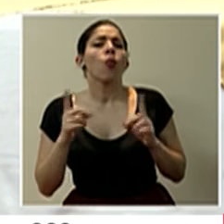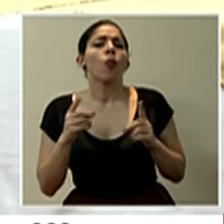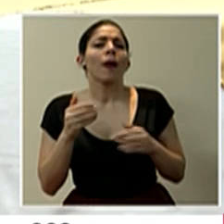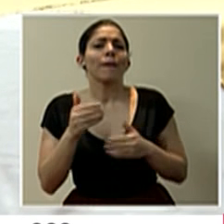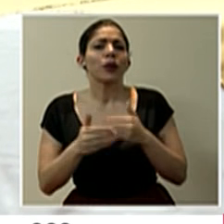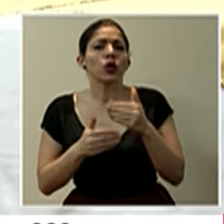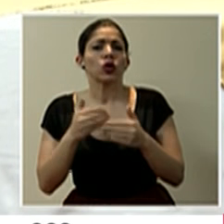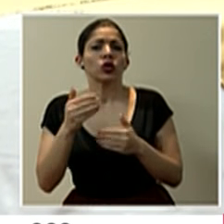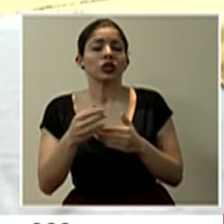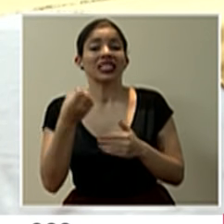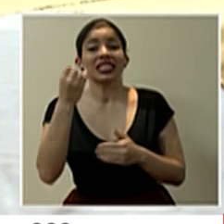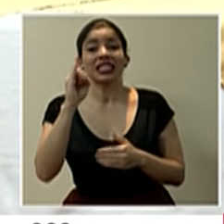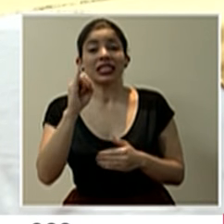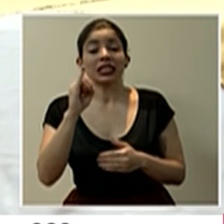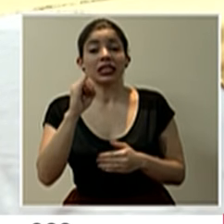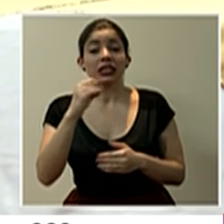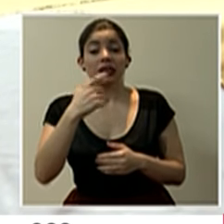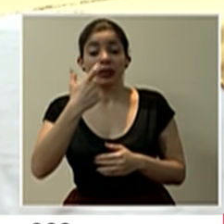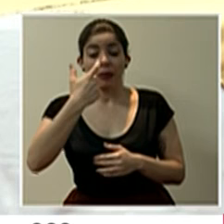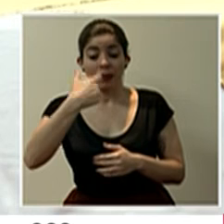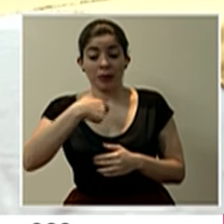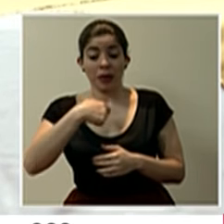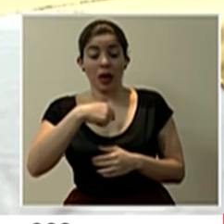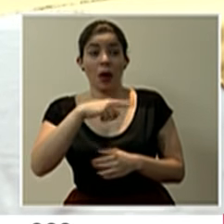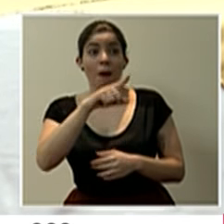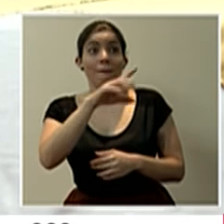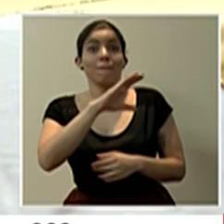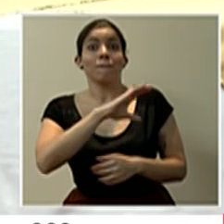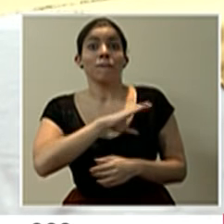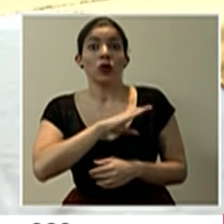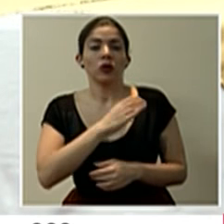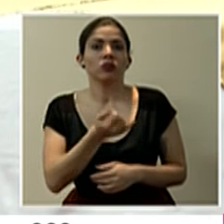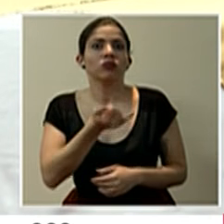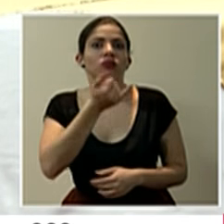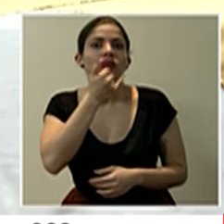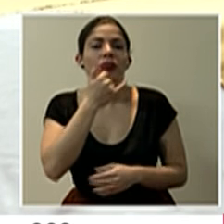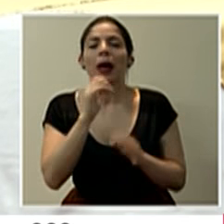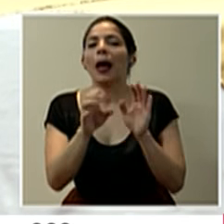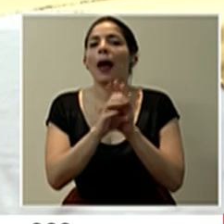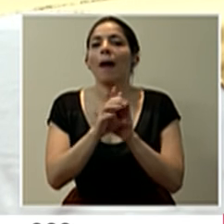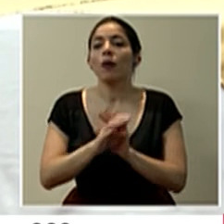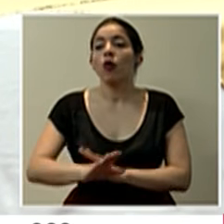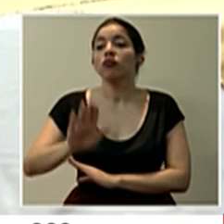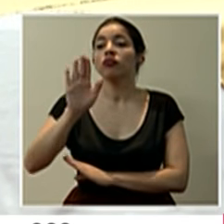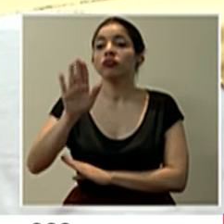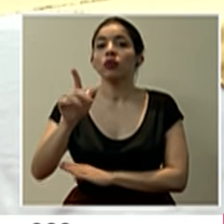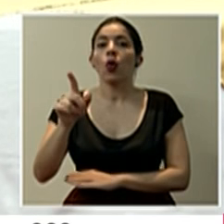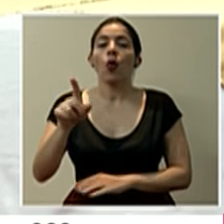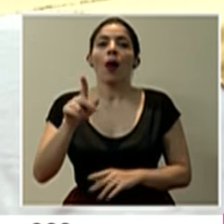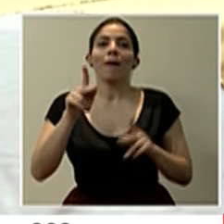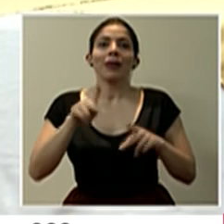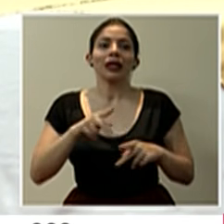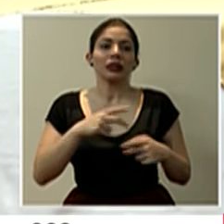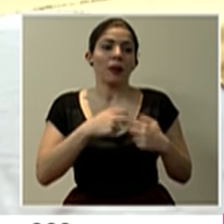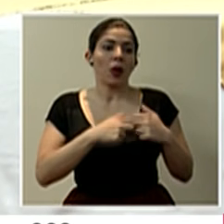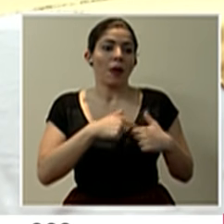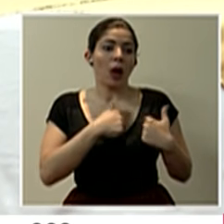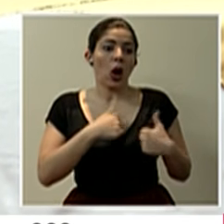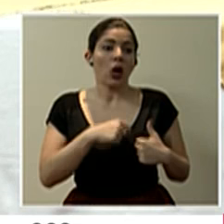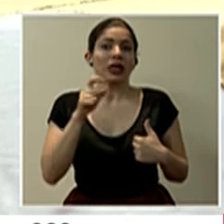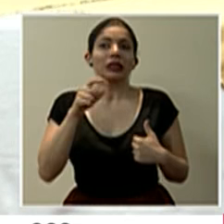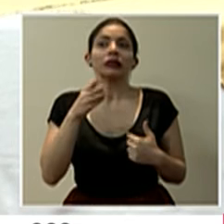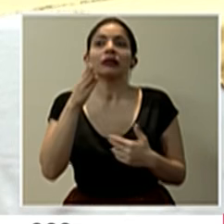procedimiento en caso de que algún oficial cometa un error, como por ejemplo detener a un cardiópata que iba hacia la farmacia